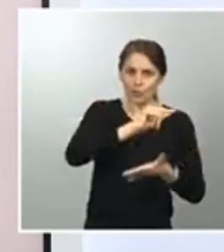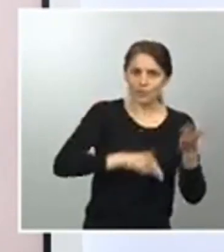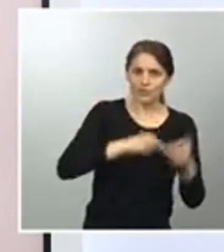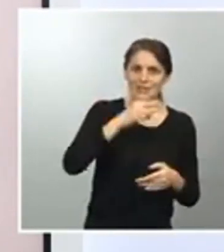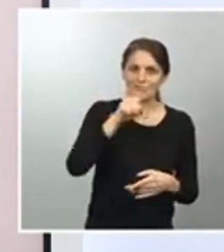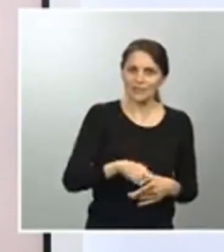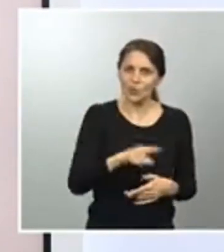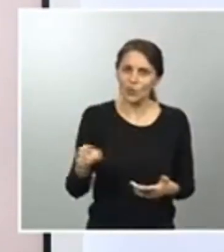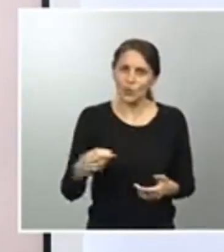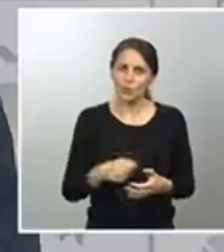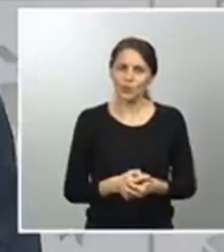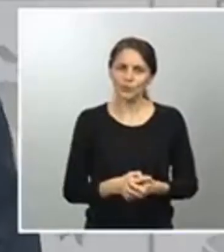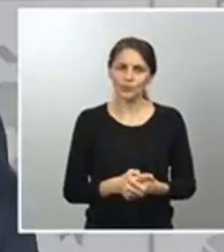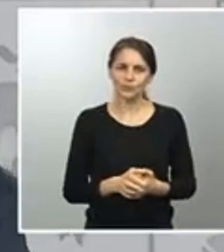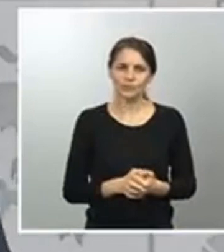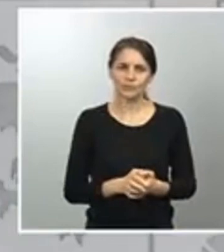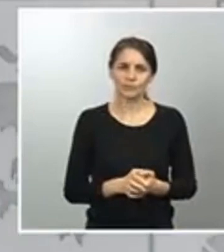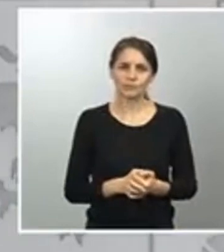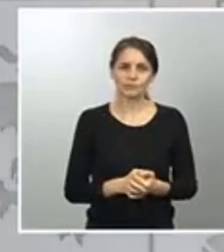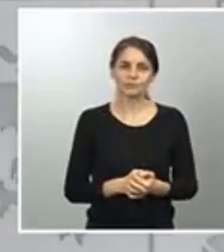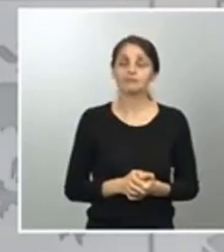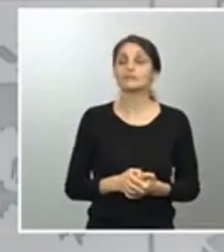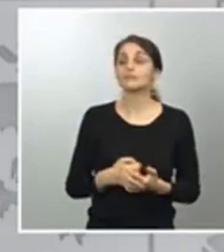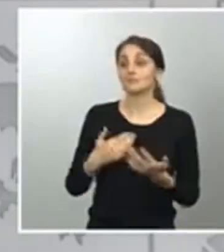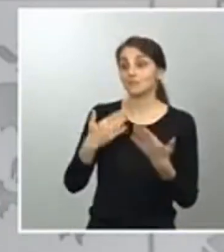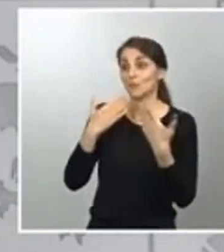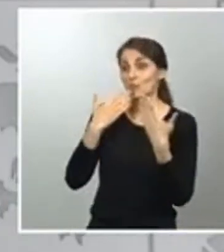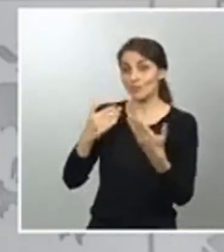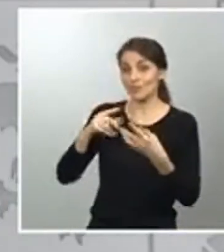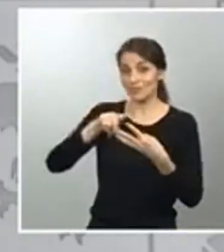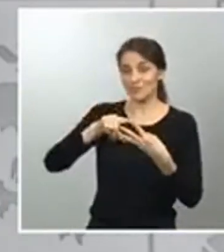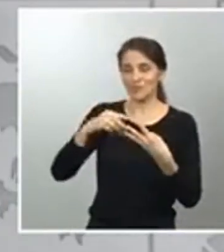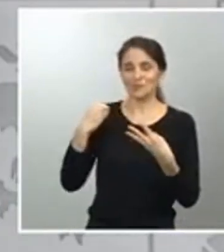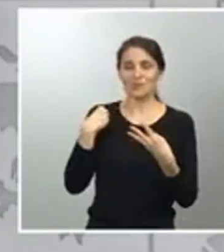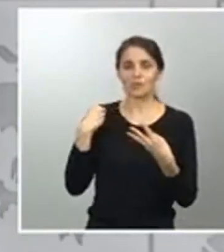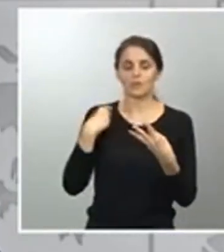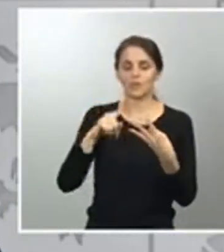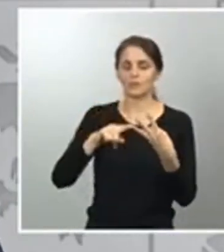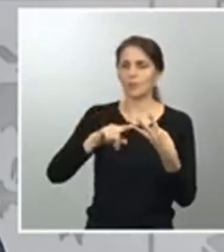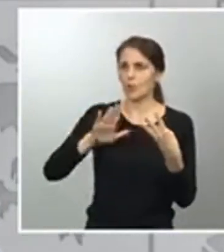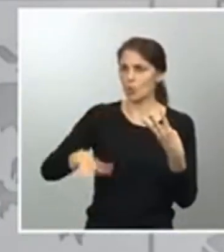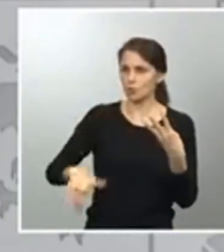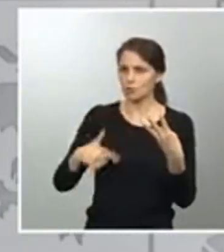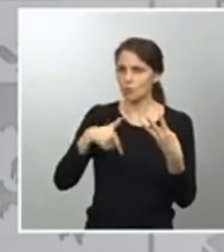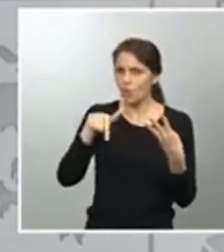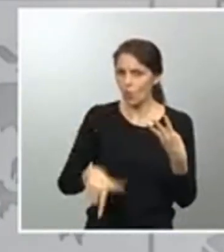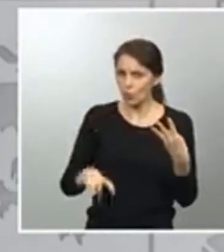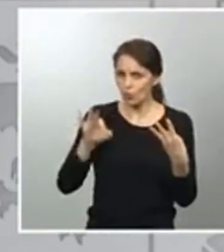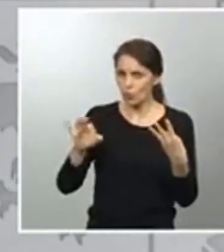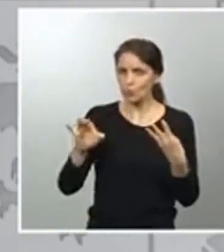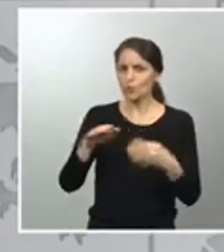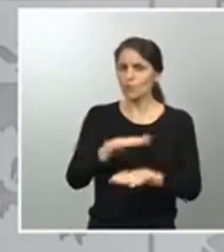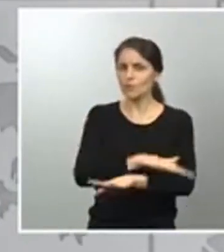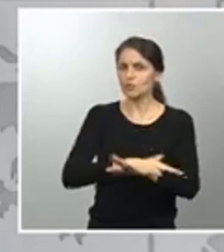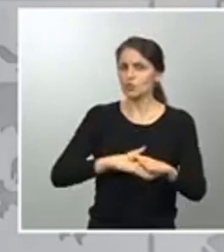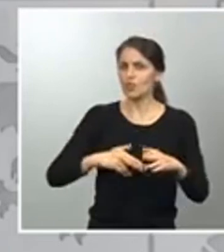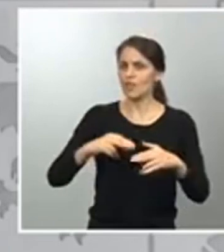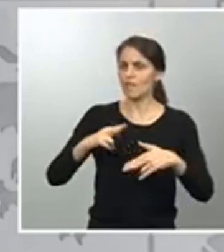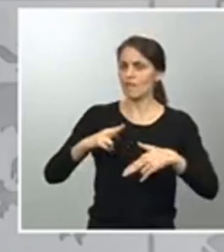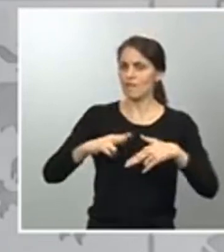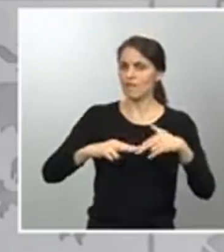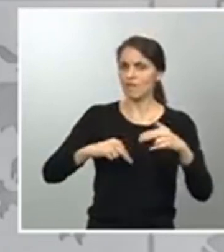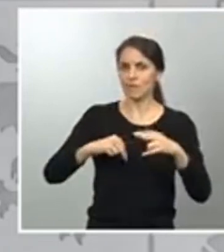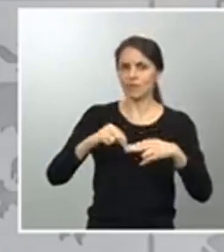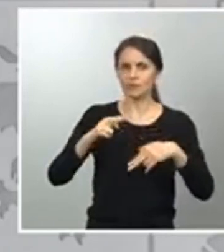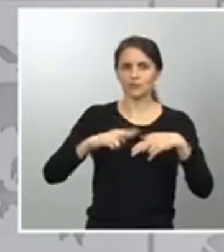Bueno, muchas gracias, Carmen, por tus preguntas. En relación con la última de las cuestiones, hoy mismo creo recordar que ha sido el ministro de Fomento quien ha anunciado, el Ministerio de Transportes, mejor